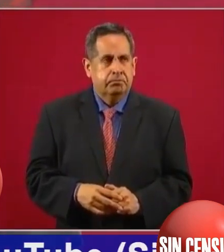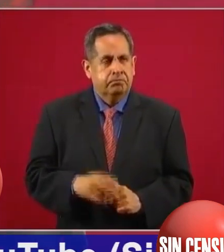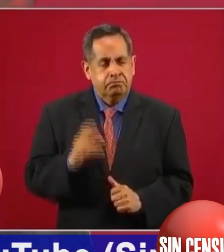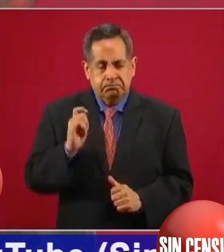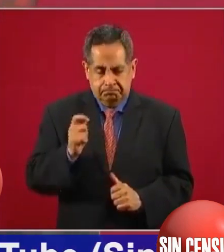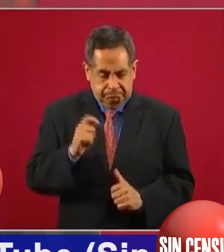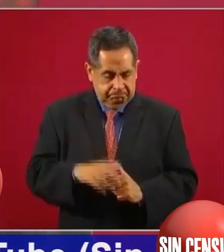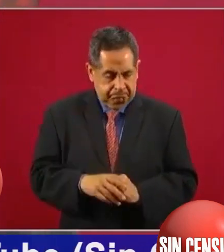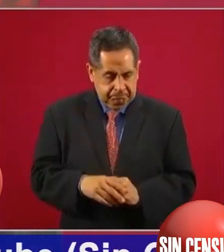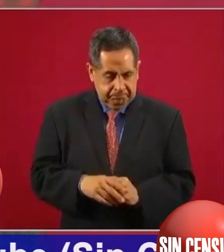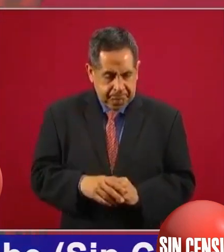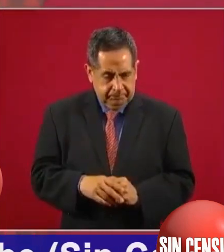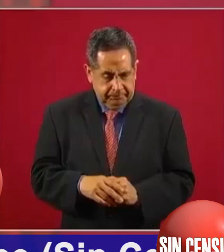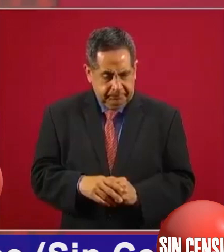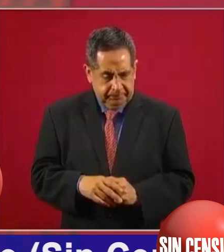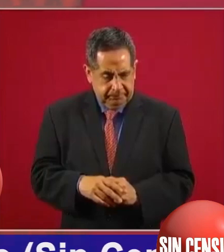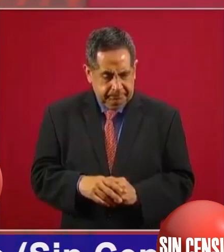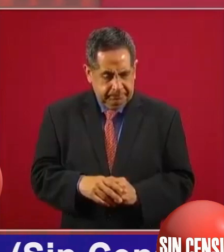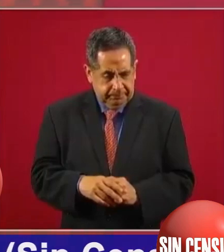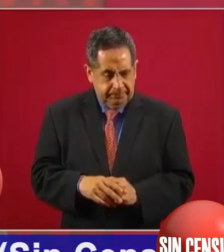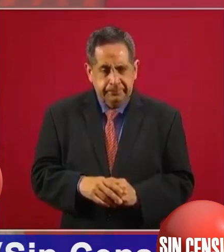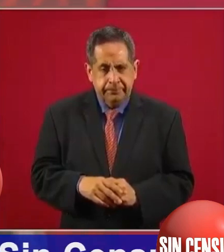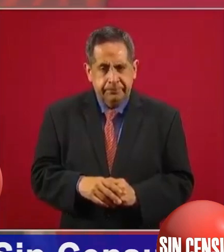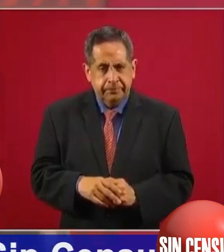cayeron, se perdieron